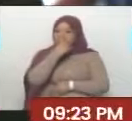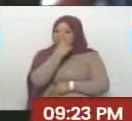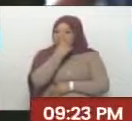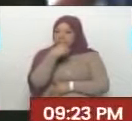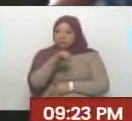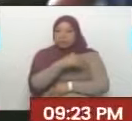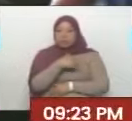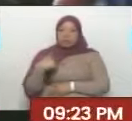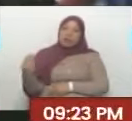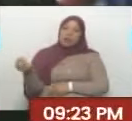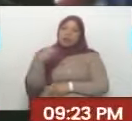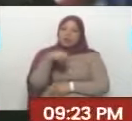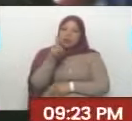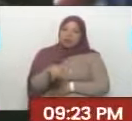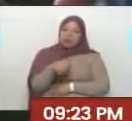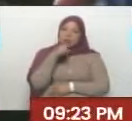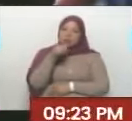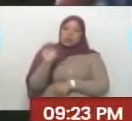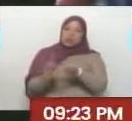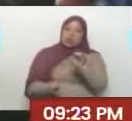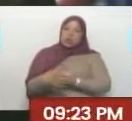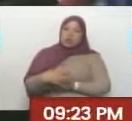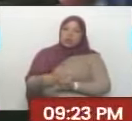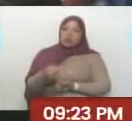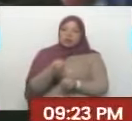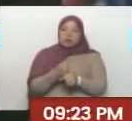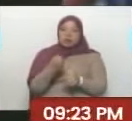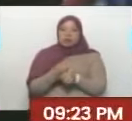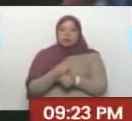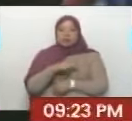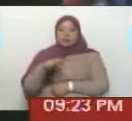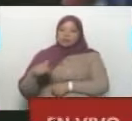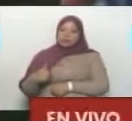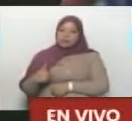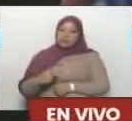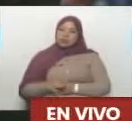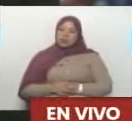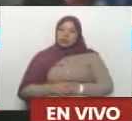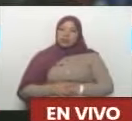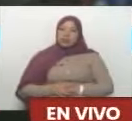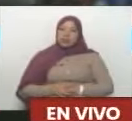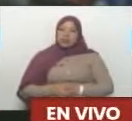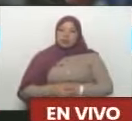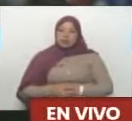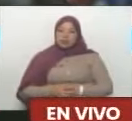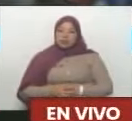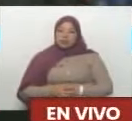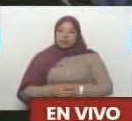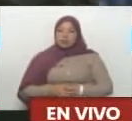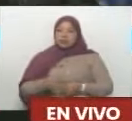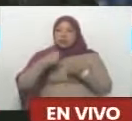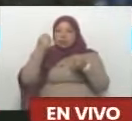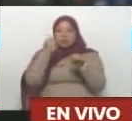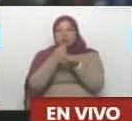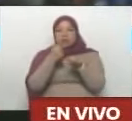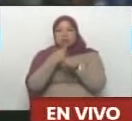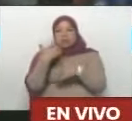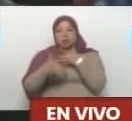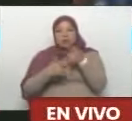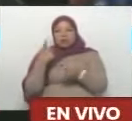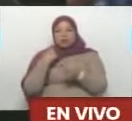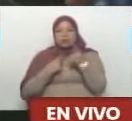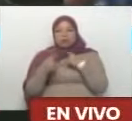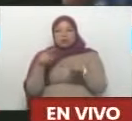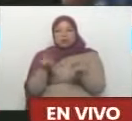y que además ese ejemplo no solo es un ejemplo de la lucha contra el